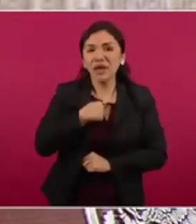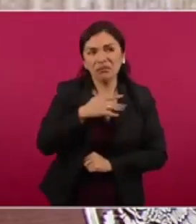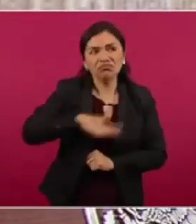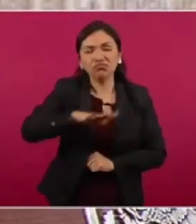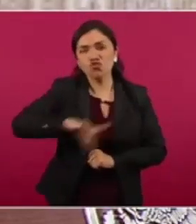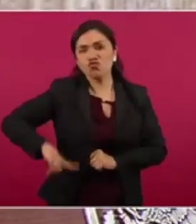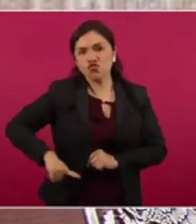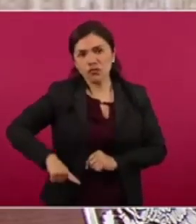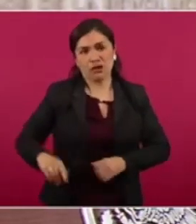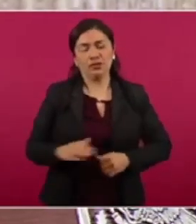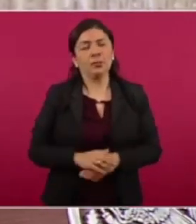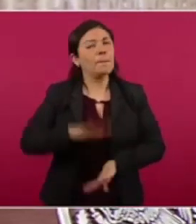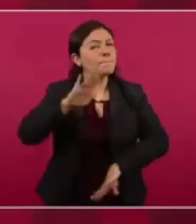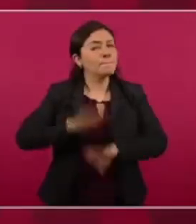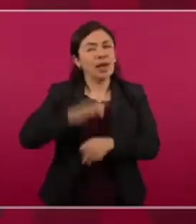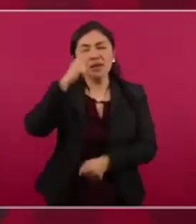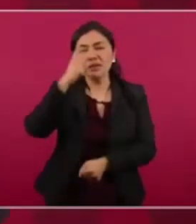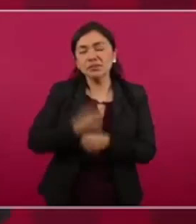sobre todo